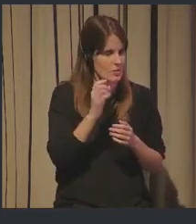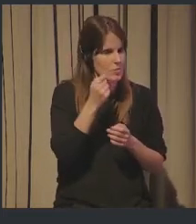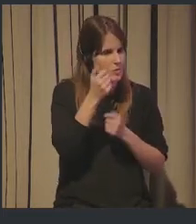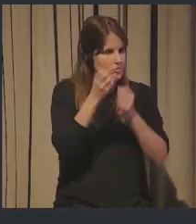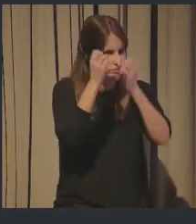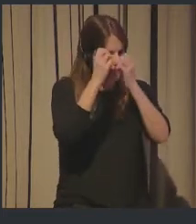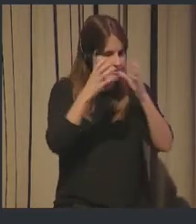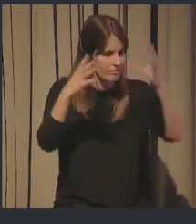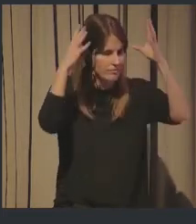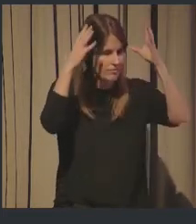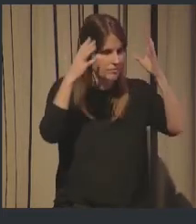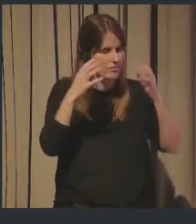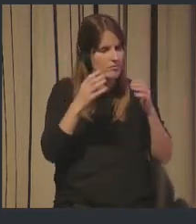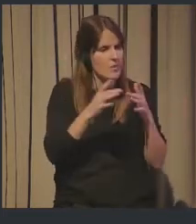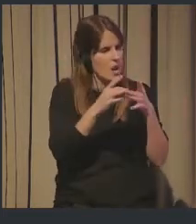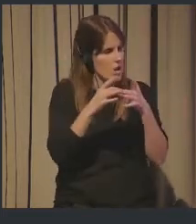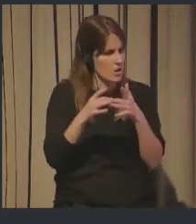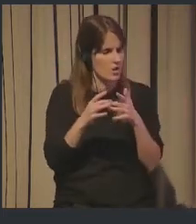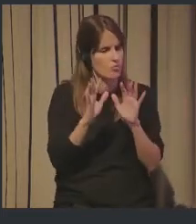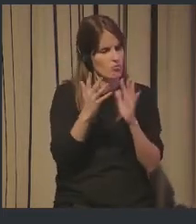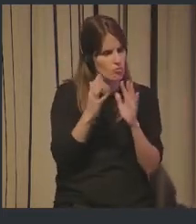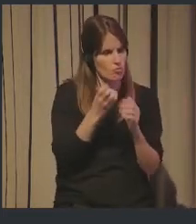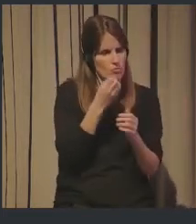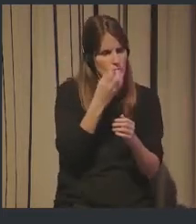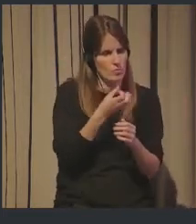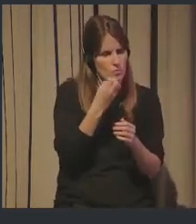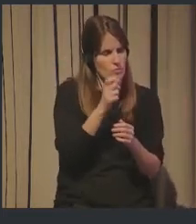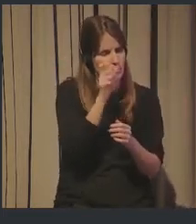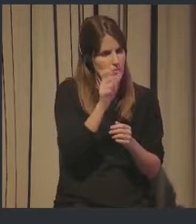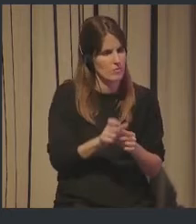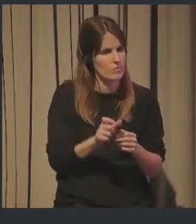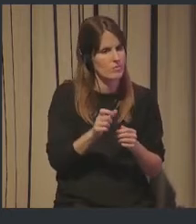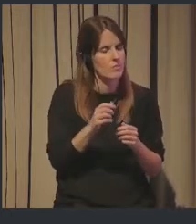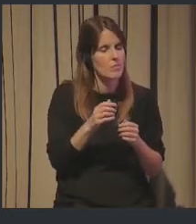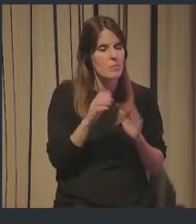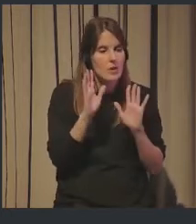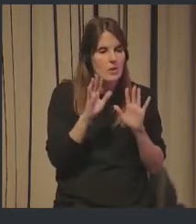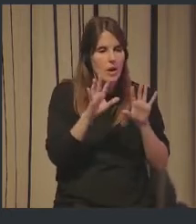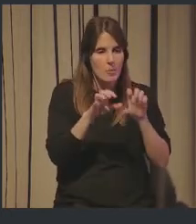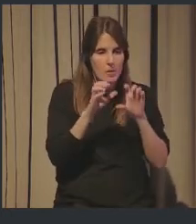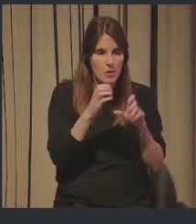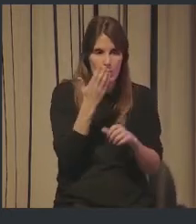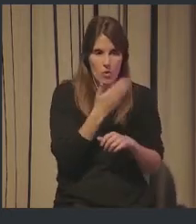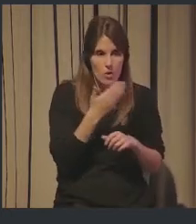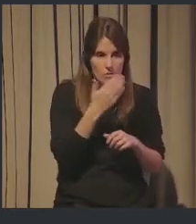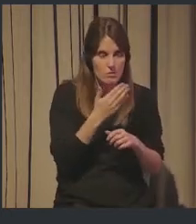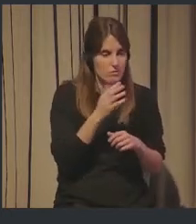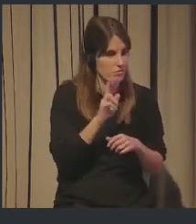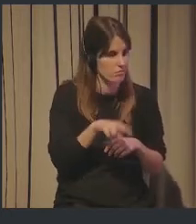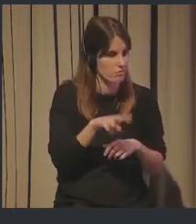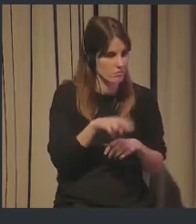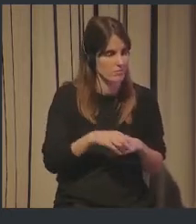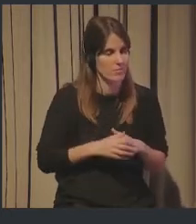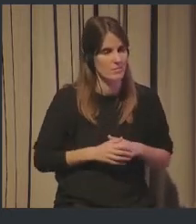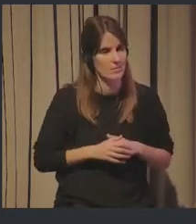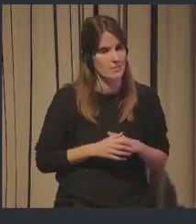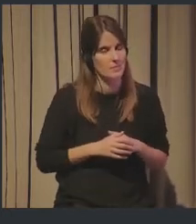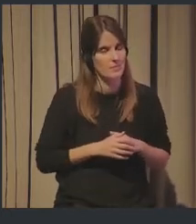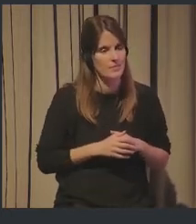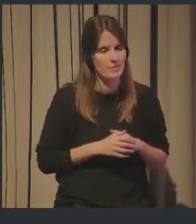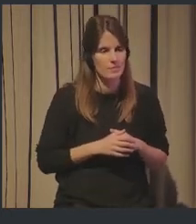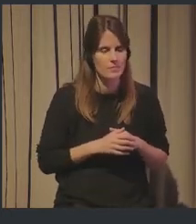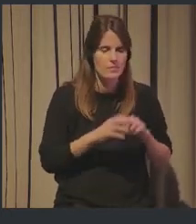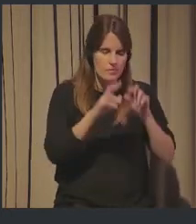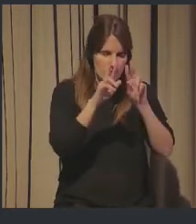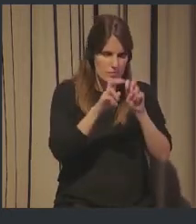que celebramos como líderes y como personas, pero nunca lo han aprendido en el colegio, puesto que todo tiene que ver con la investigación